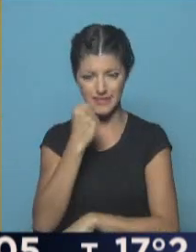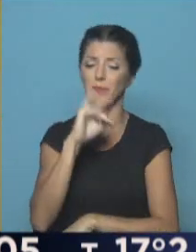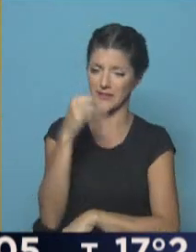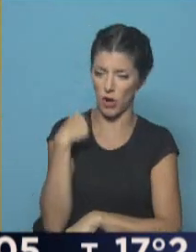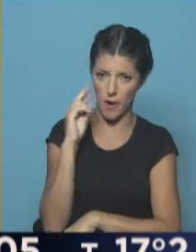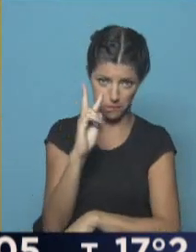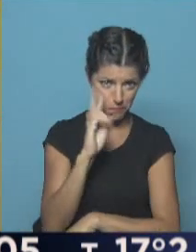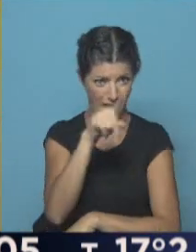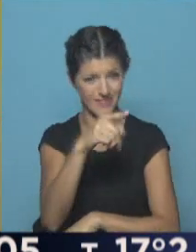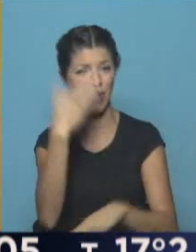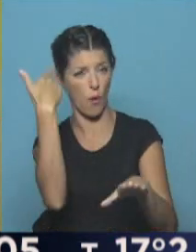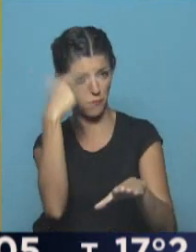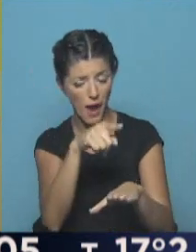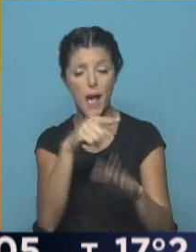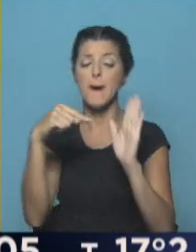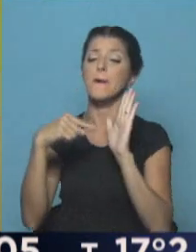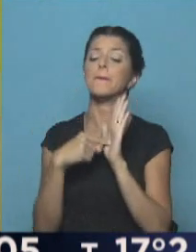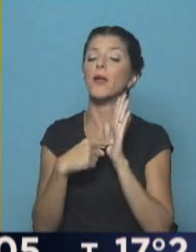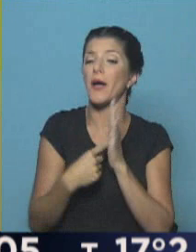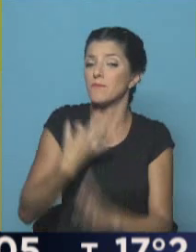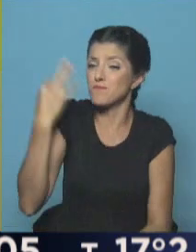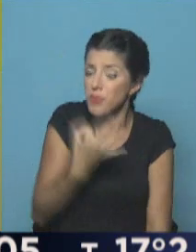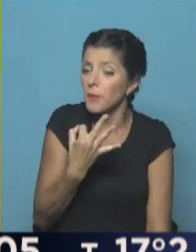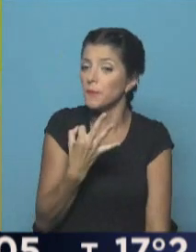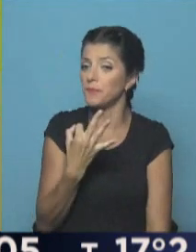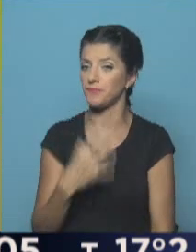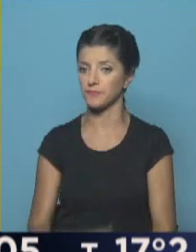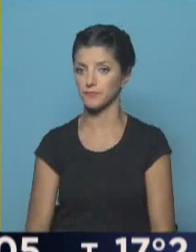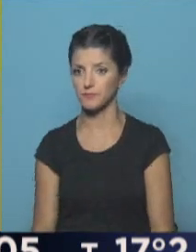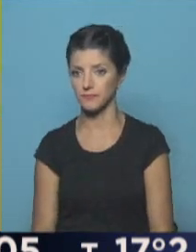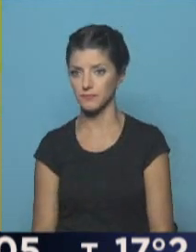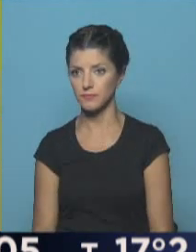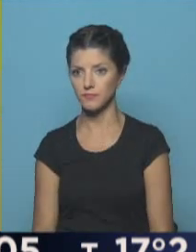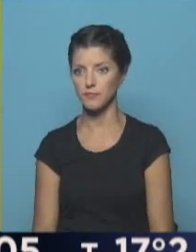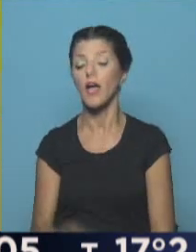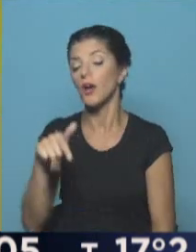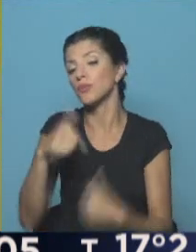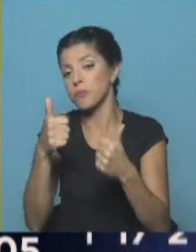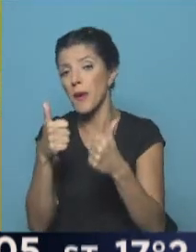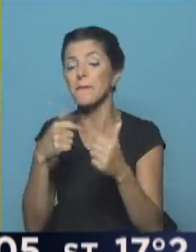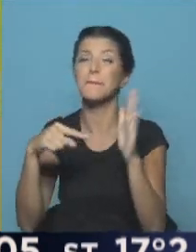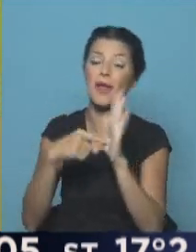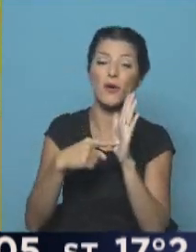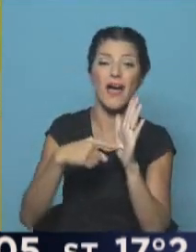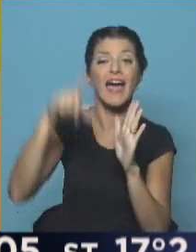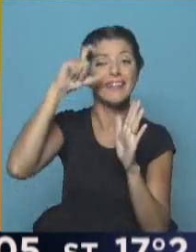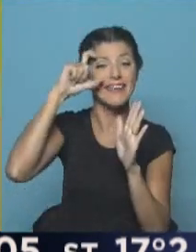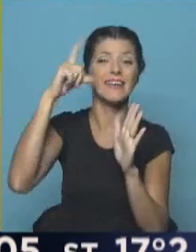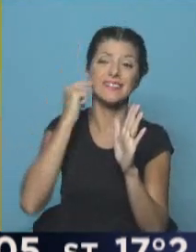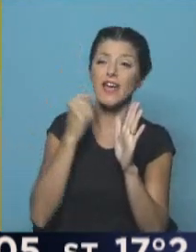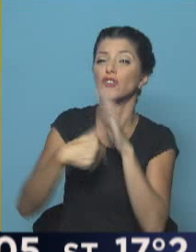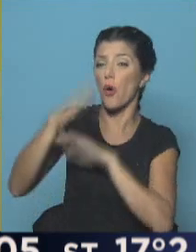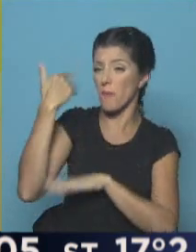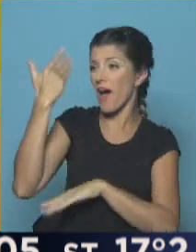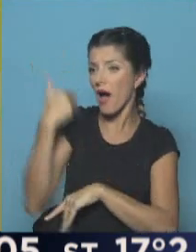estamos viendo ahora, la realidad es que esta apuesta puede sonar muy bien, pero durante más de 10 días lo tuvieron a Bauzá en